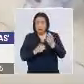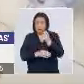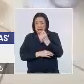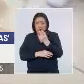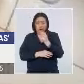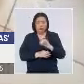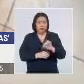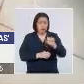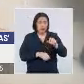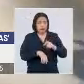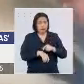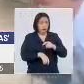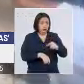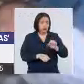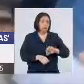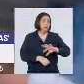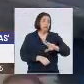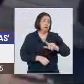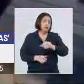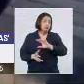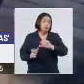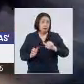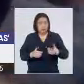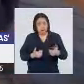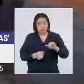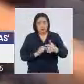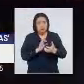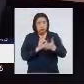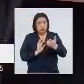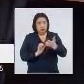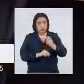mediodía son las horas pico de mayor número de robos de